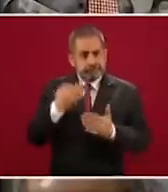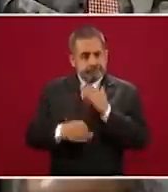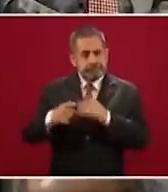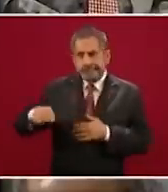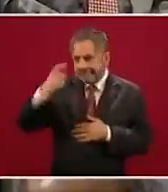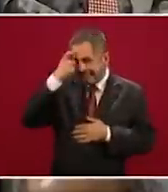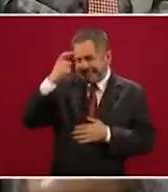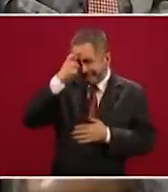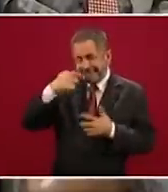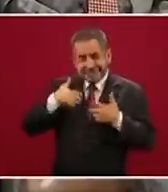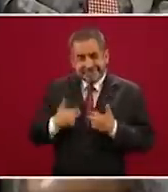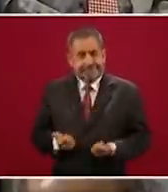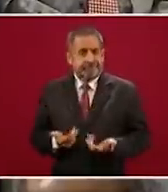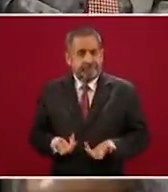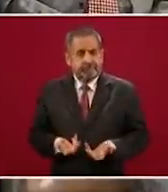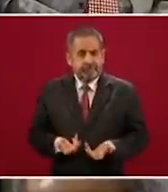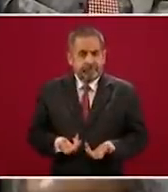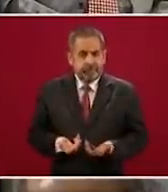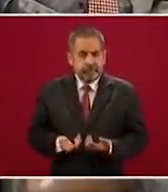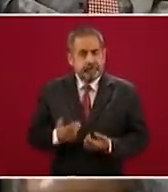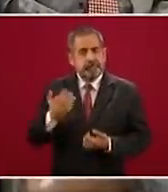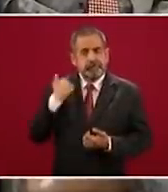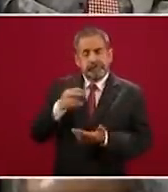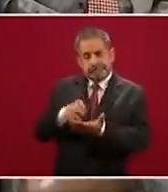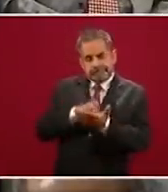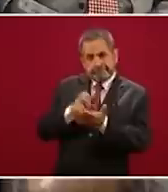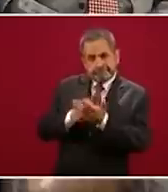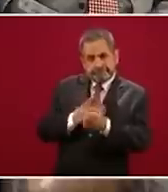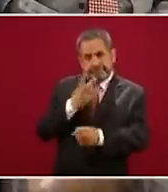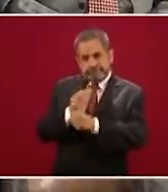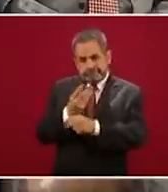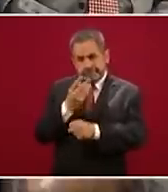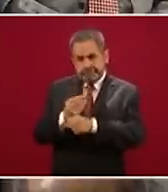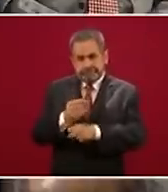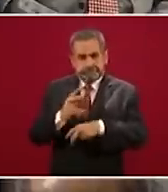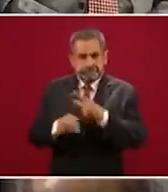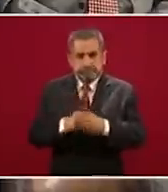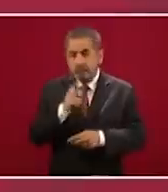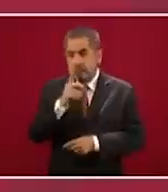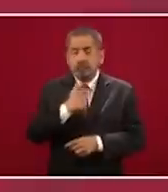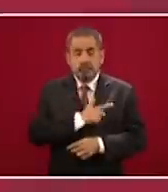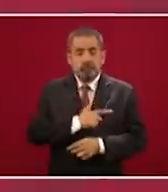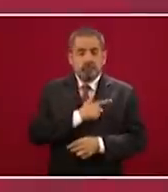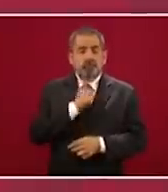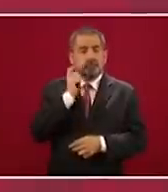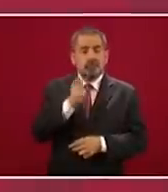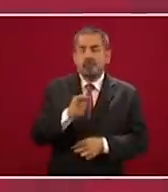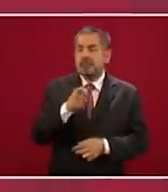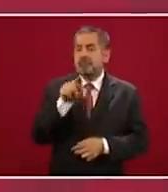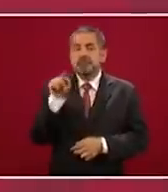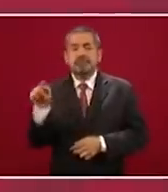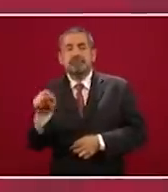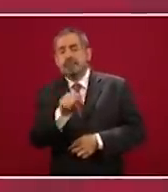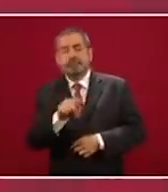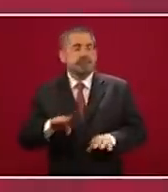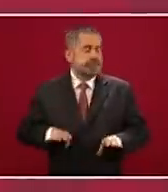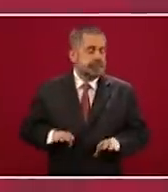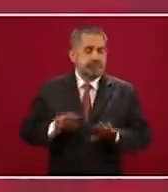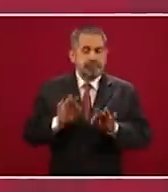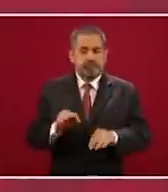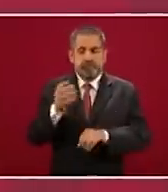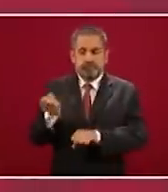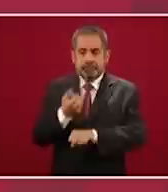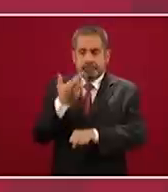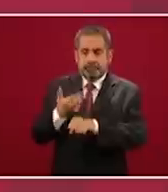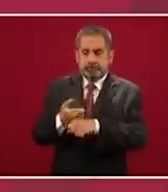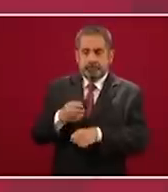conciencia. Acabamos de corregir nosotros y me gustó mucho la actitud del